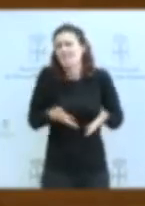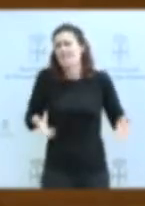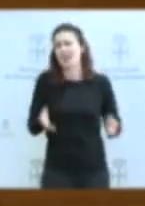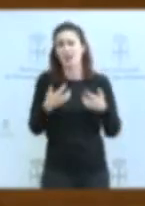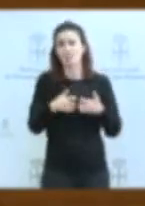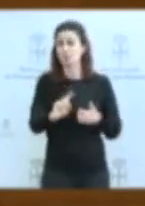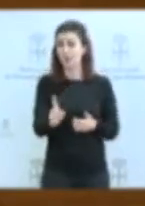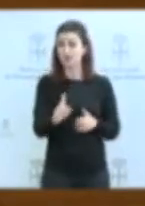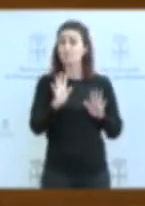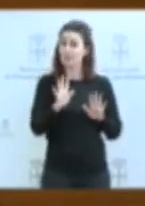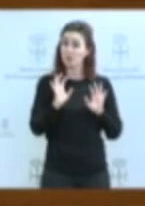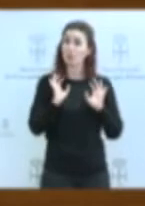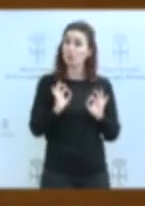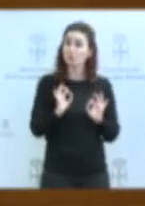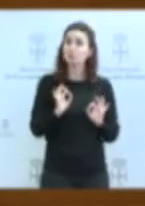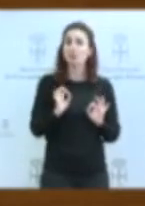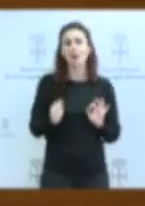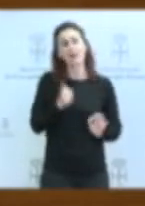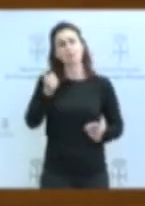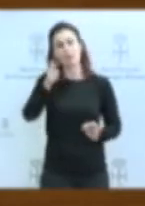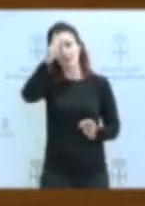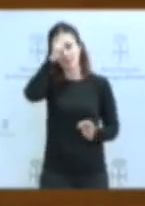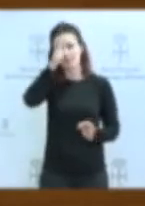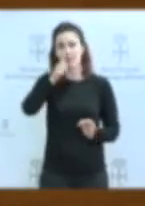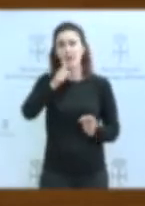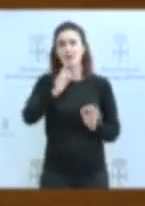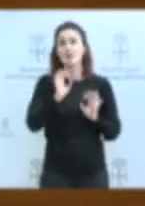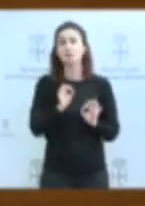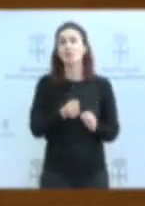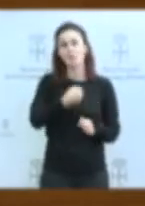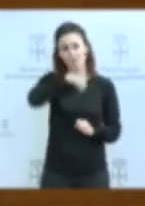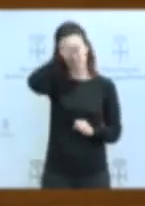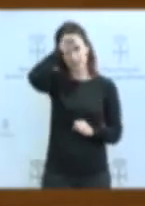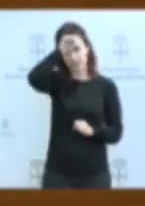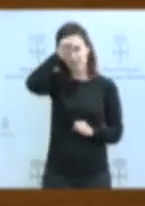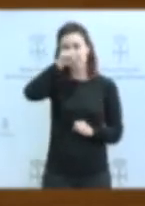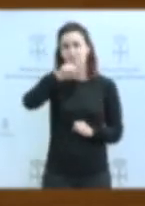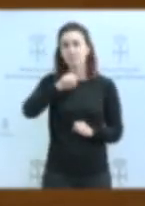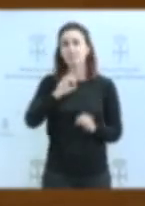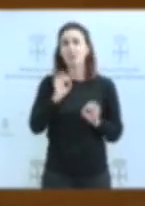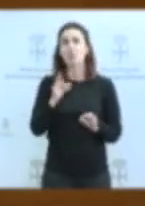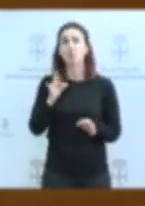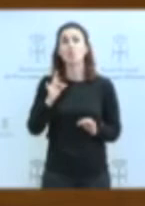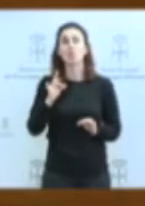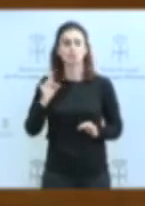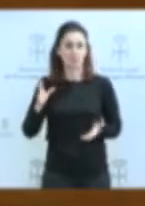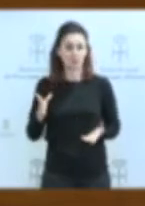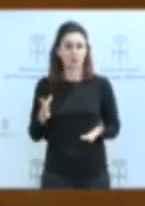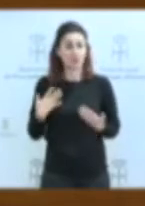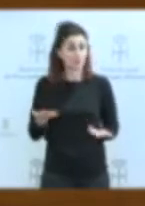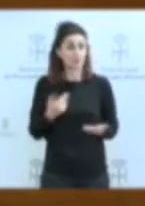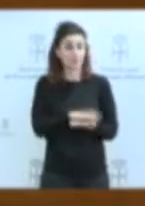en Alemania? Las tiene en Berlín y la tiene en Düsseldorf. Le hablo de esto porque esta es una de las demandas